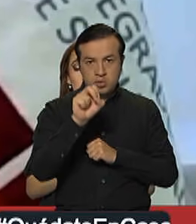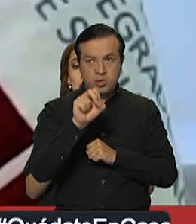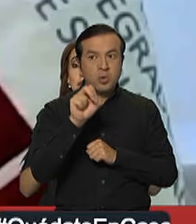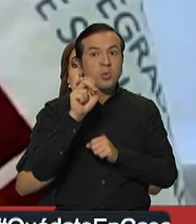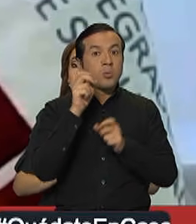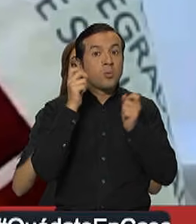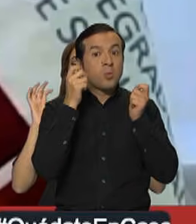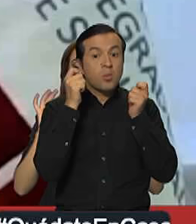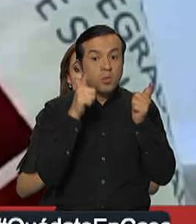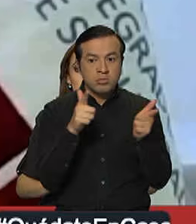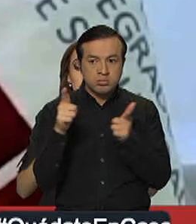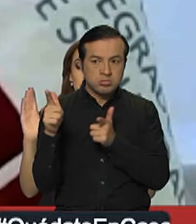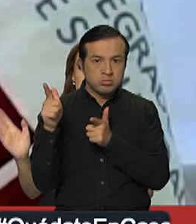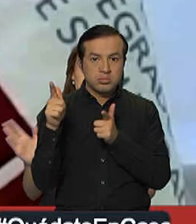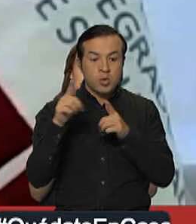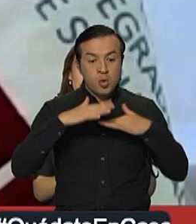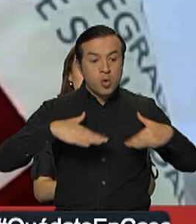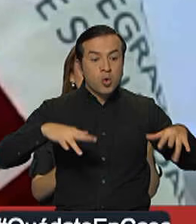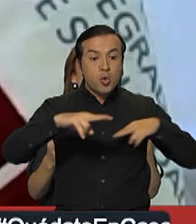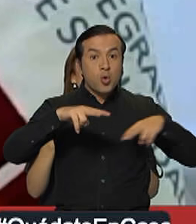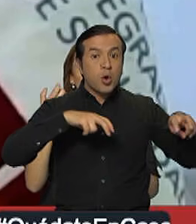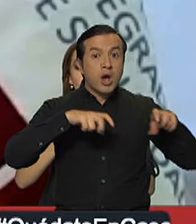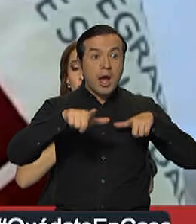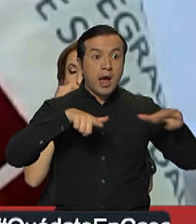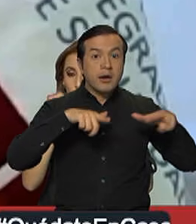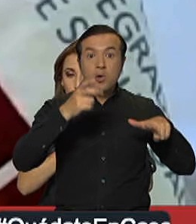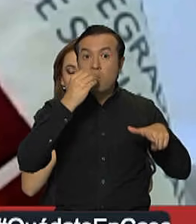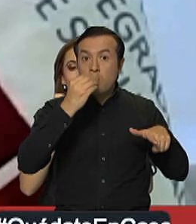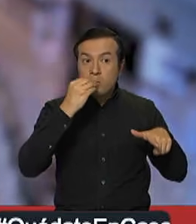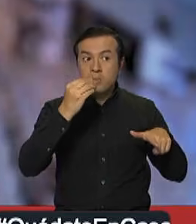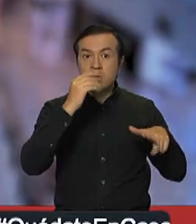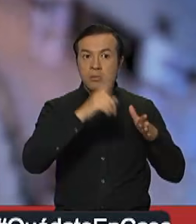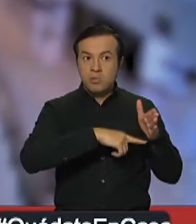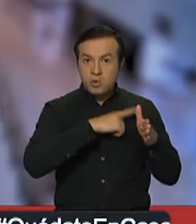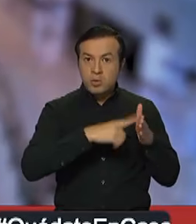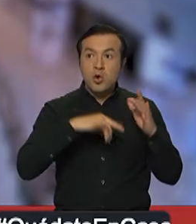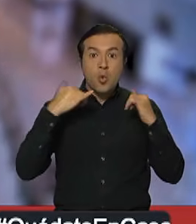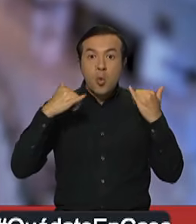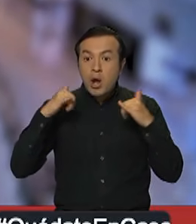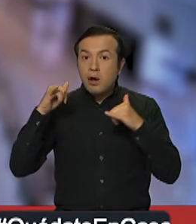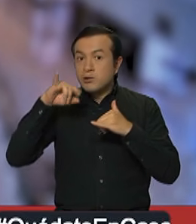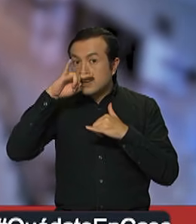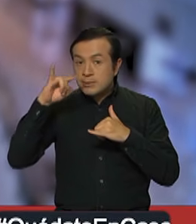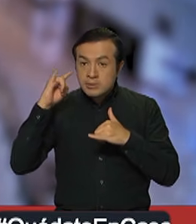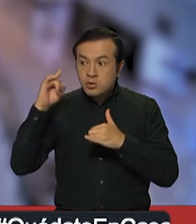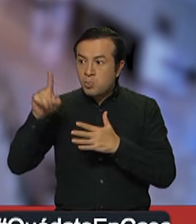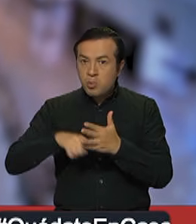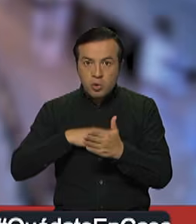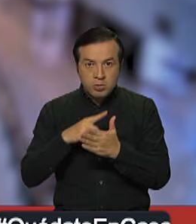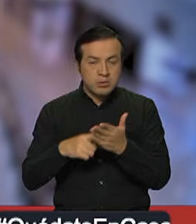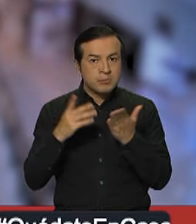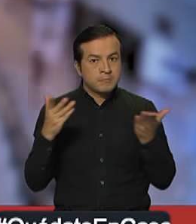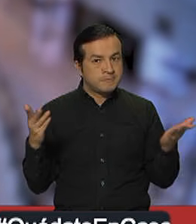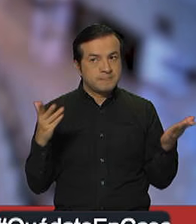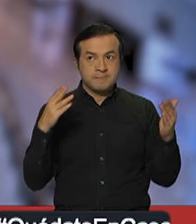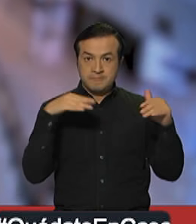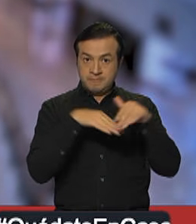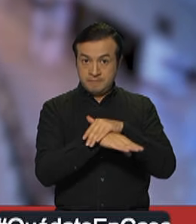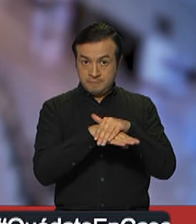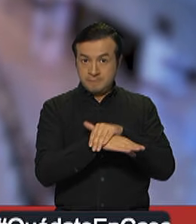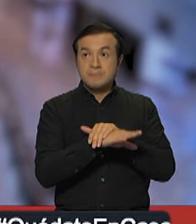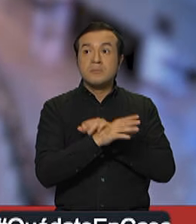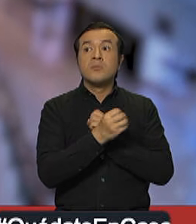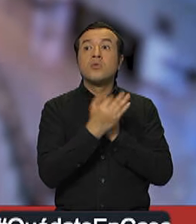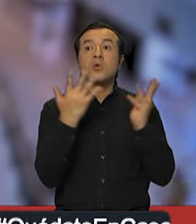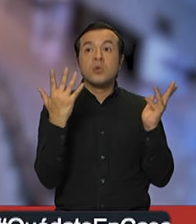muchas restricciones para los patios de comidas, para los lugares de juego. Para mantener el distanciamiento social, el ingreso a cada centro